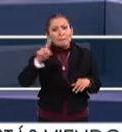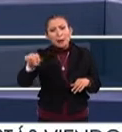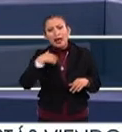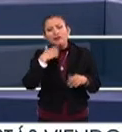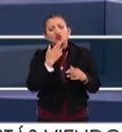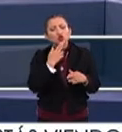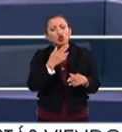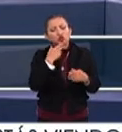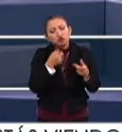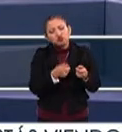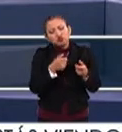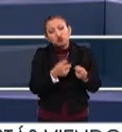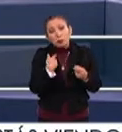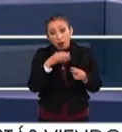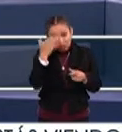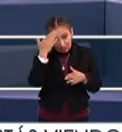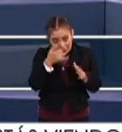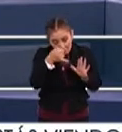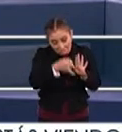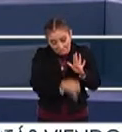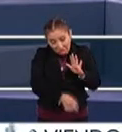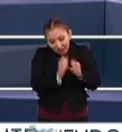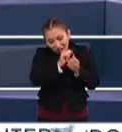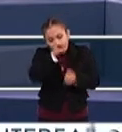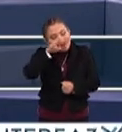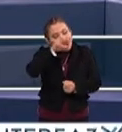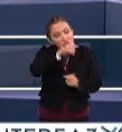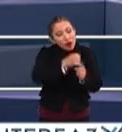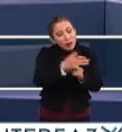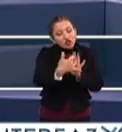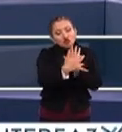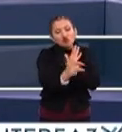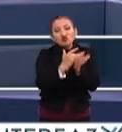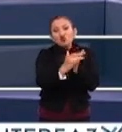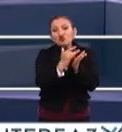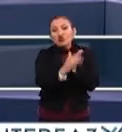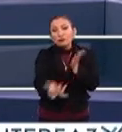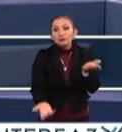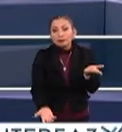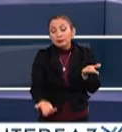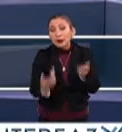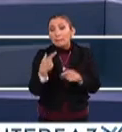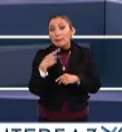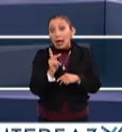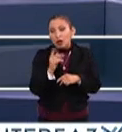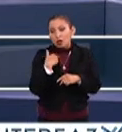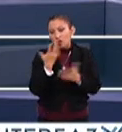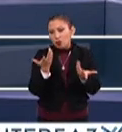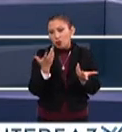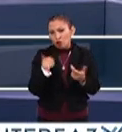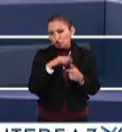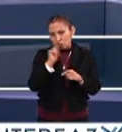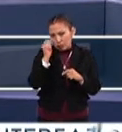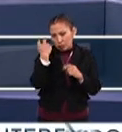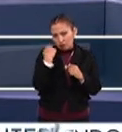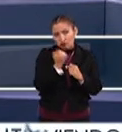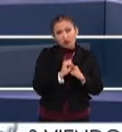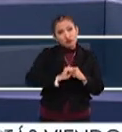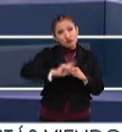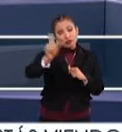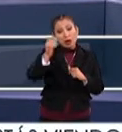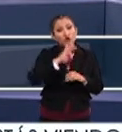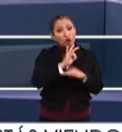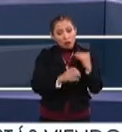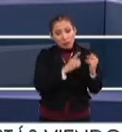y no sabemos realmente cómo funcionan, qué hay detrás, qué tanta de nuestra información comparten. Sin embargo, aunque no seamos técnicos ni